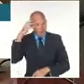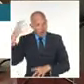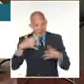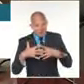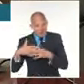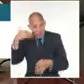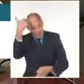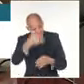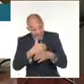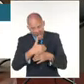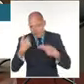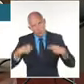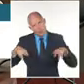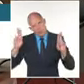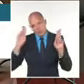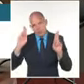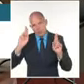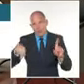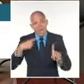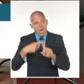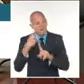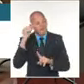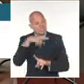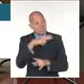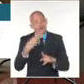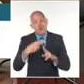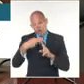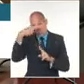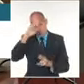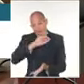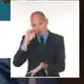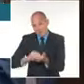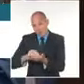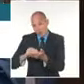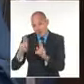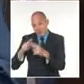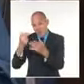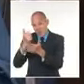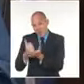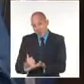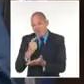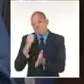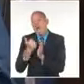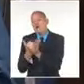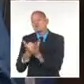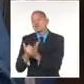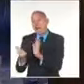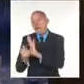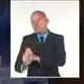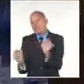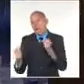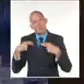exigencia de que la mayor de las Antillas sea excluida de la ilegal lista de estados que, según Washington, patrocinan el terrorismo.